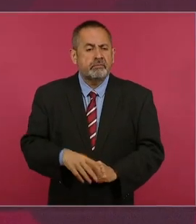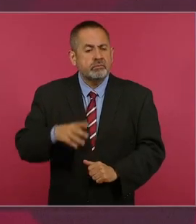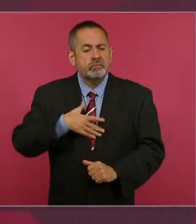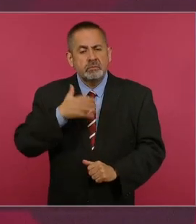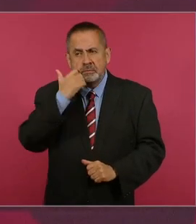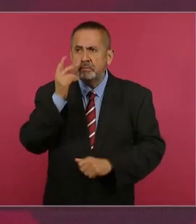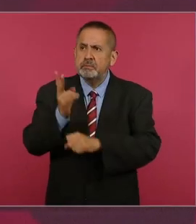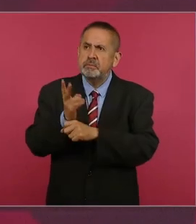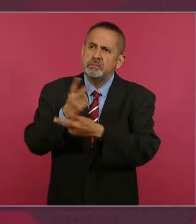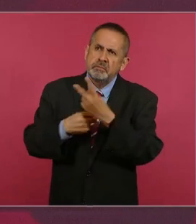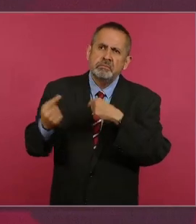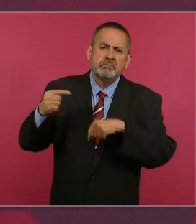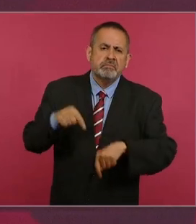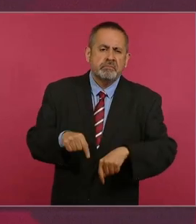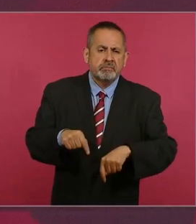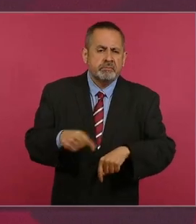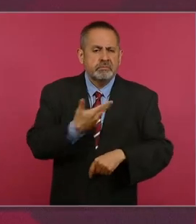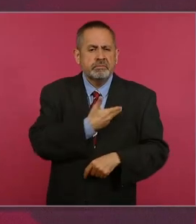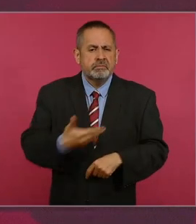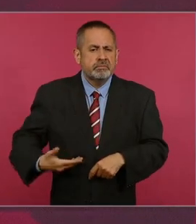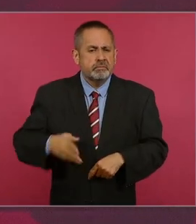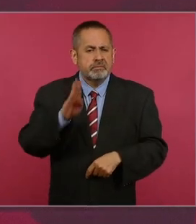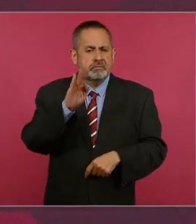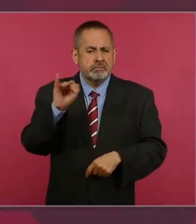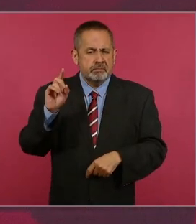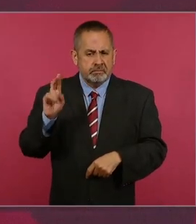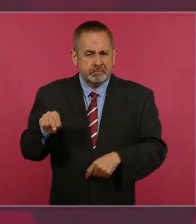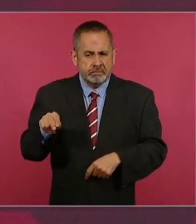viniera el presidente Biden,